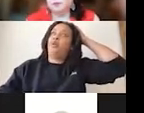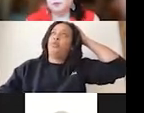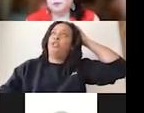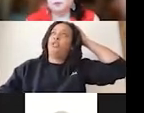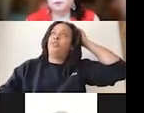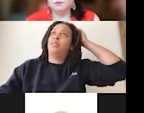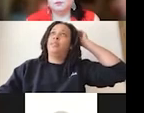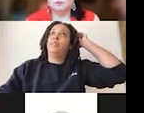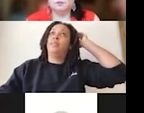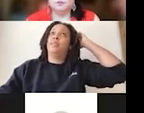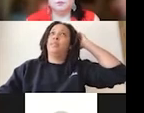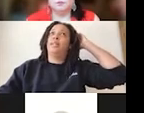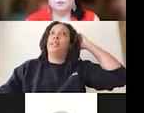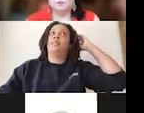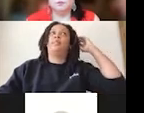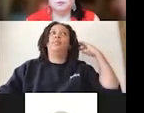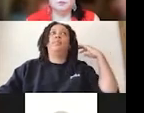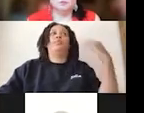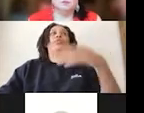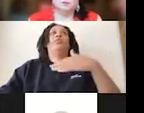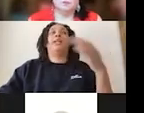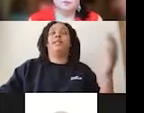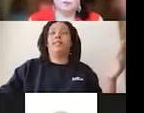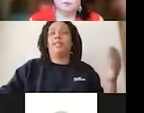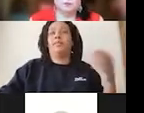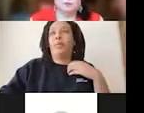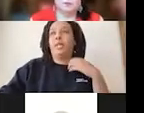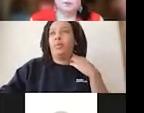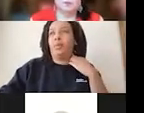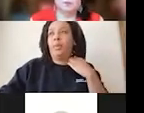si yo soy de acuerdo yo creo que yo abordo